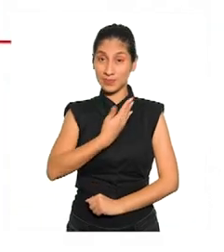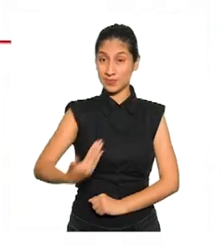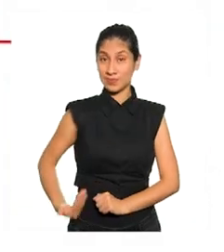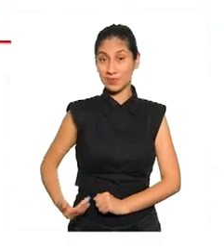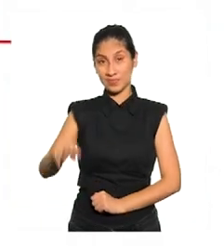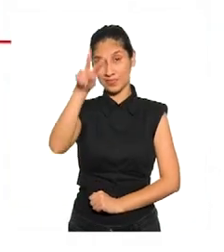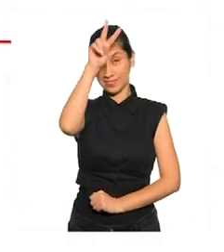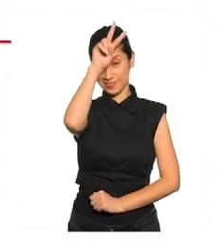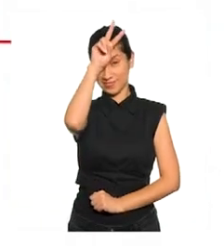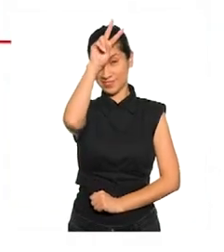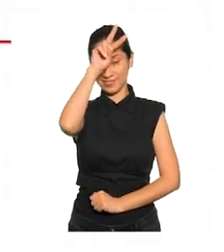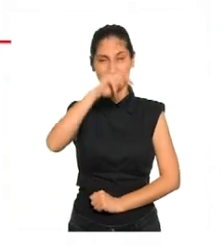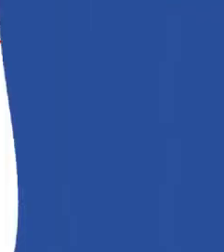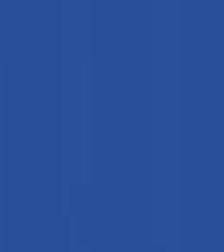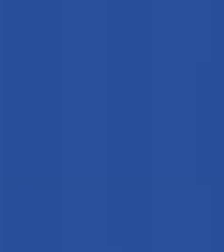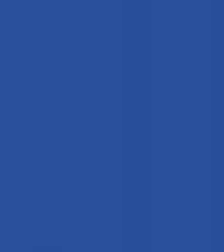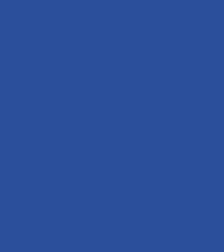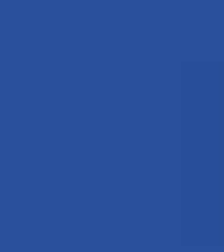Gobierno del Perú.